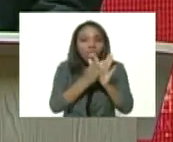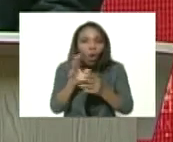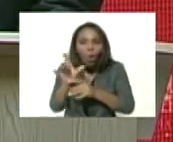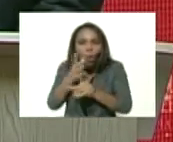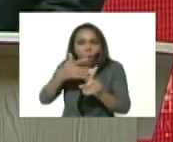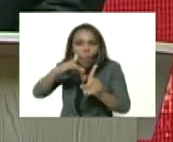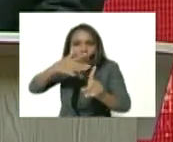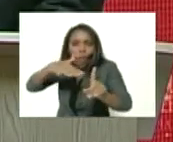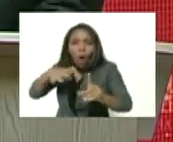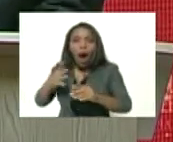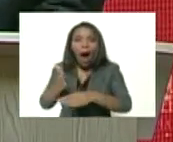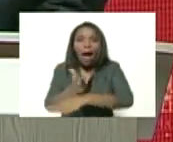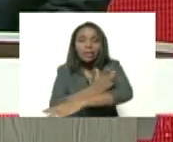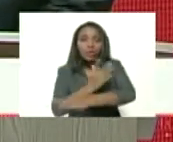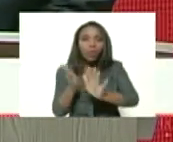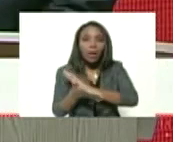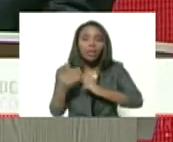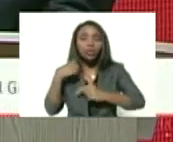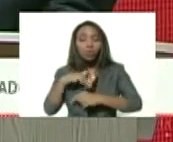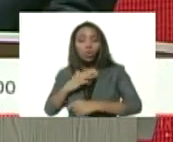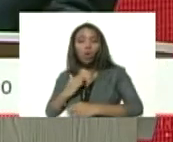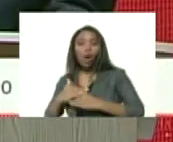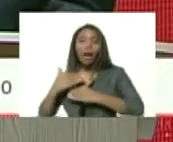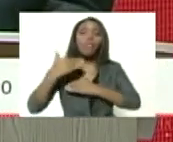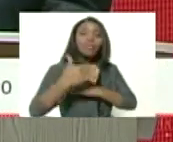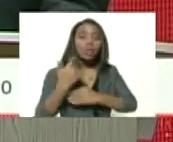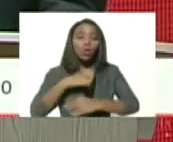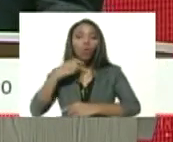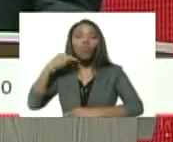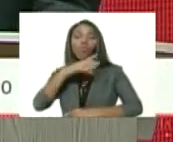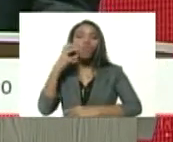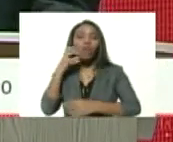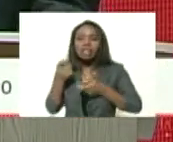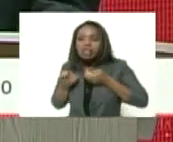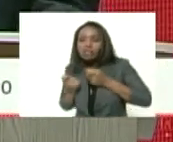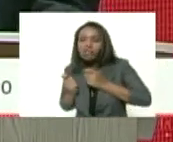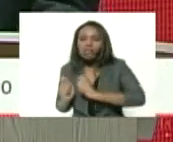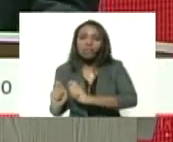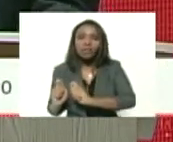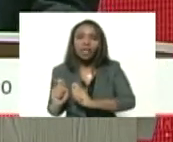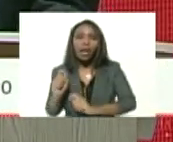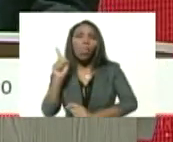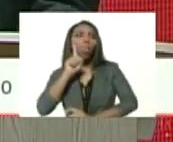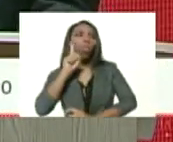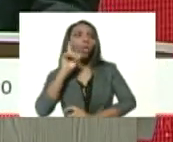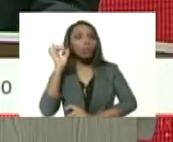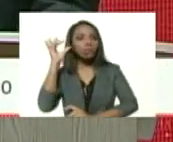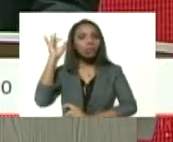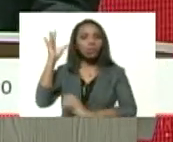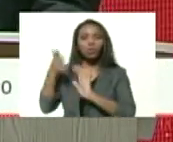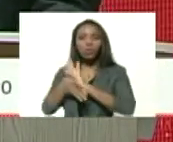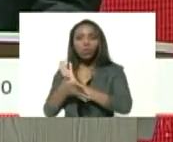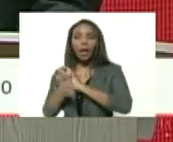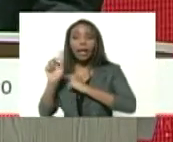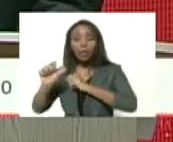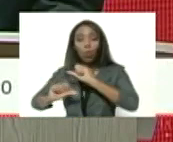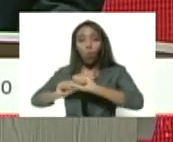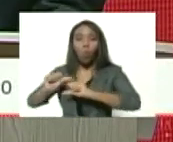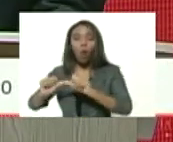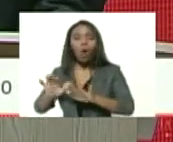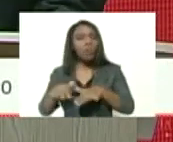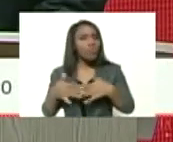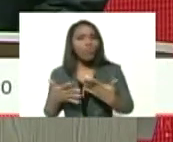de manera anticipada, saltando hacia adelante, Iván Duque trató de desmentir esta aseveración, de las